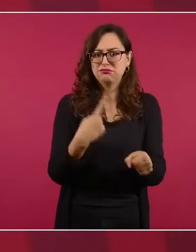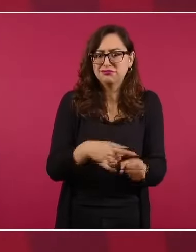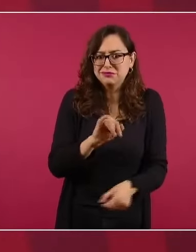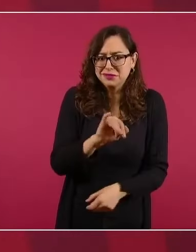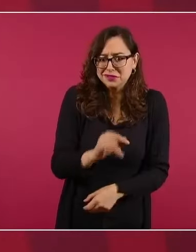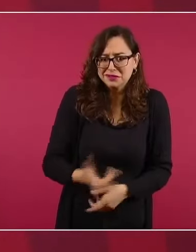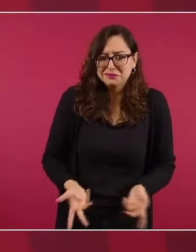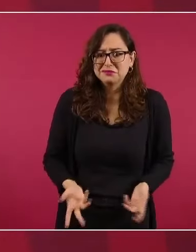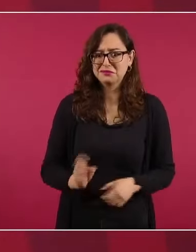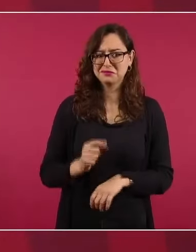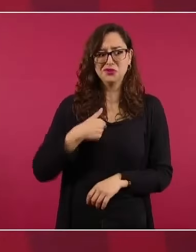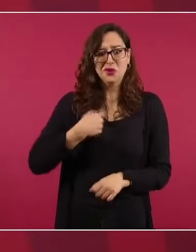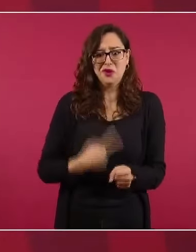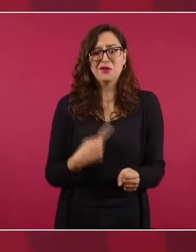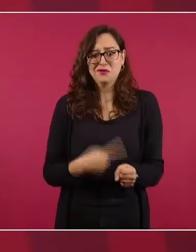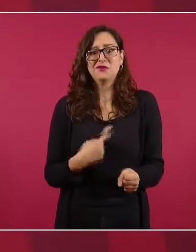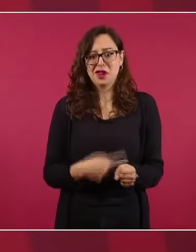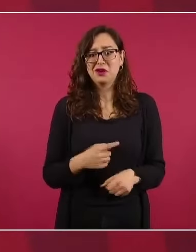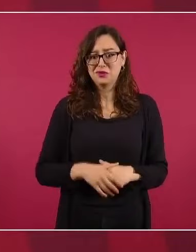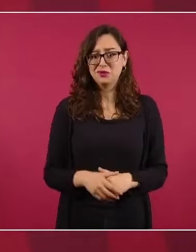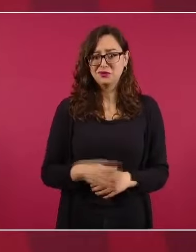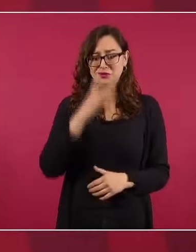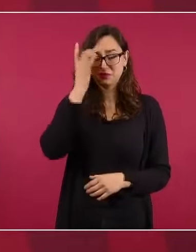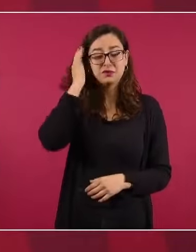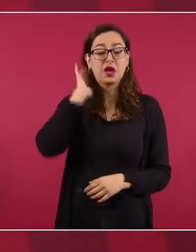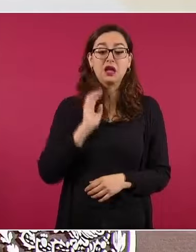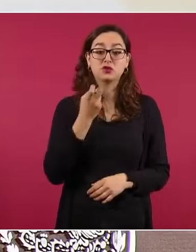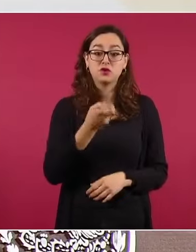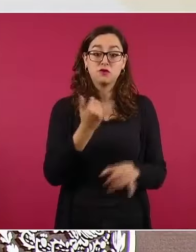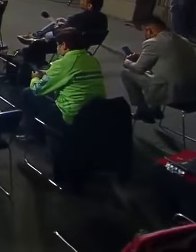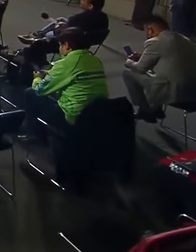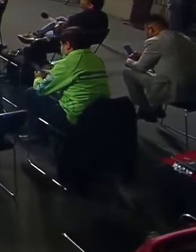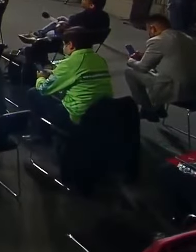otros males. Todos los que se mencionan ahí.